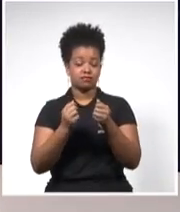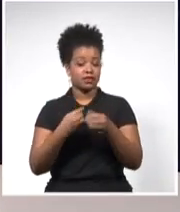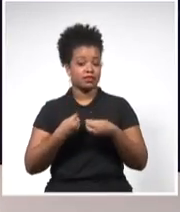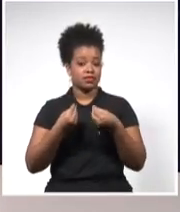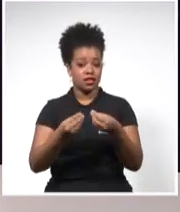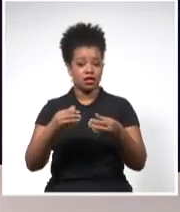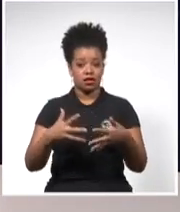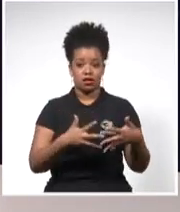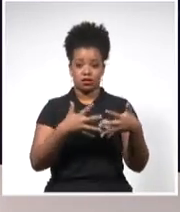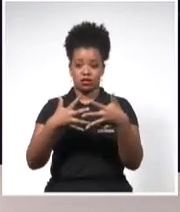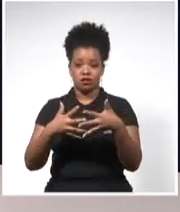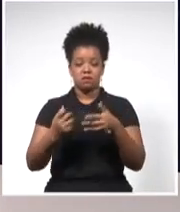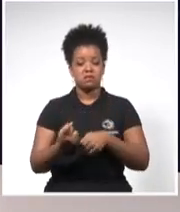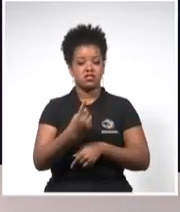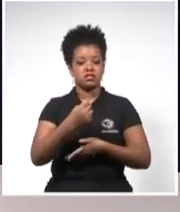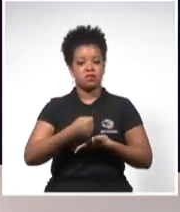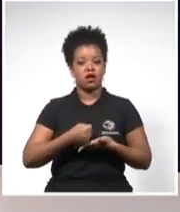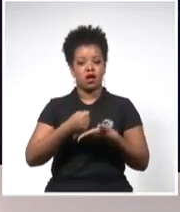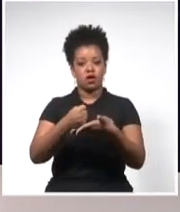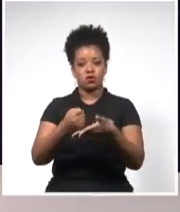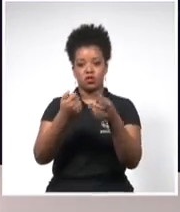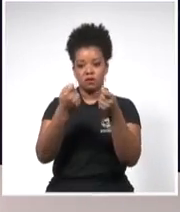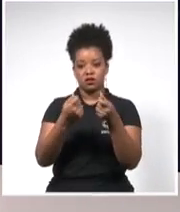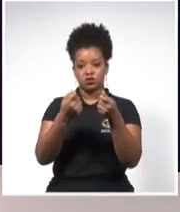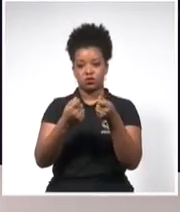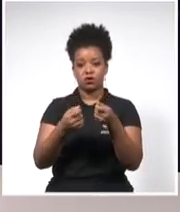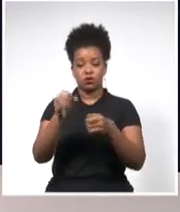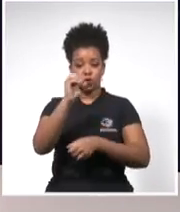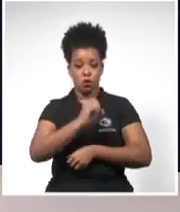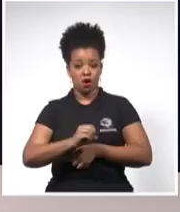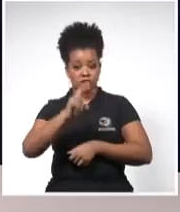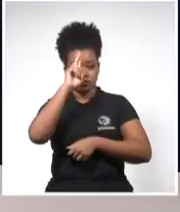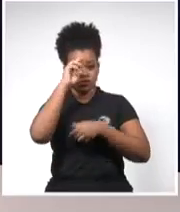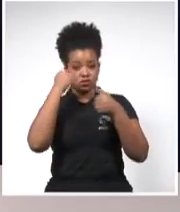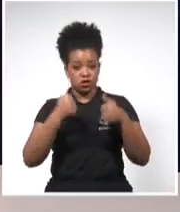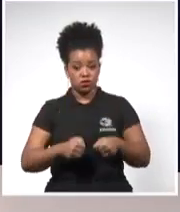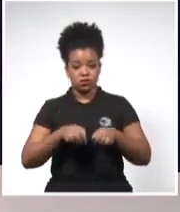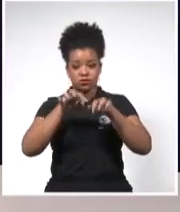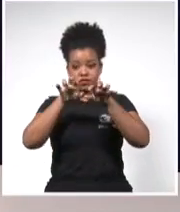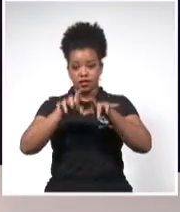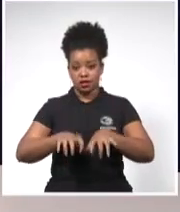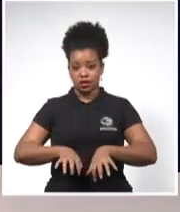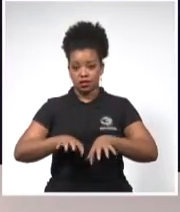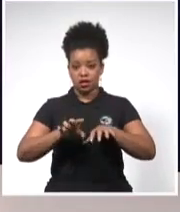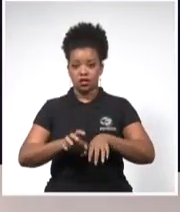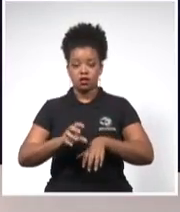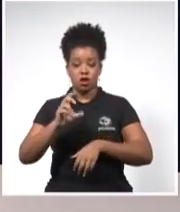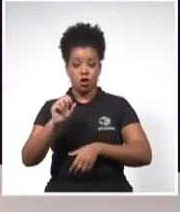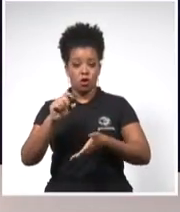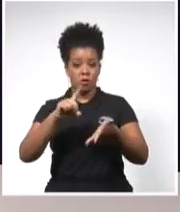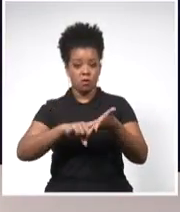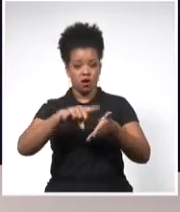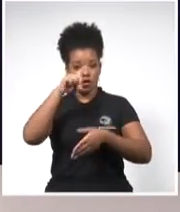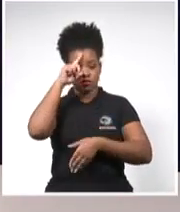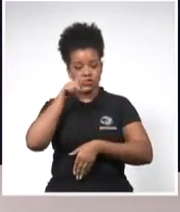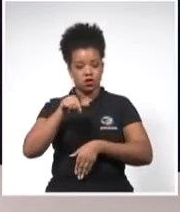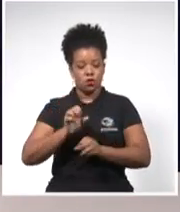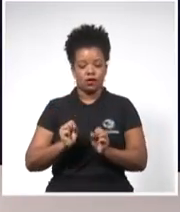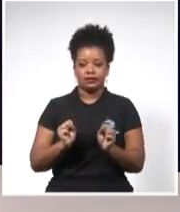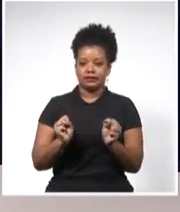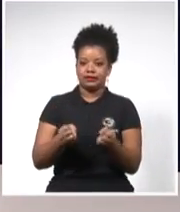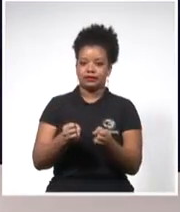como principal contribuyente al presupuesto de la organización, la Secretaría de la OPS fue obligada a aceptar lo que llaman